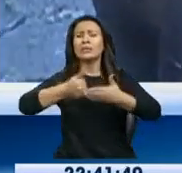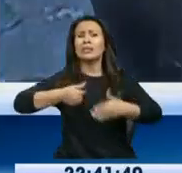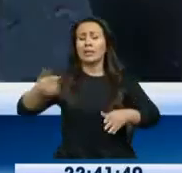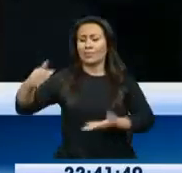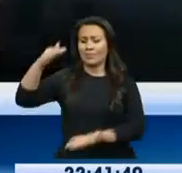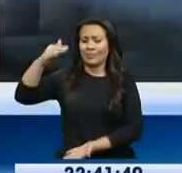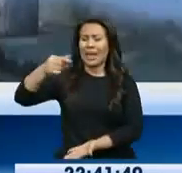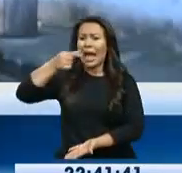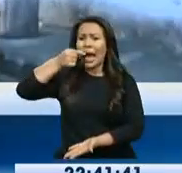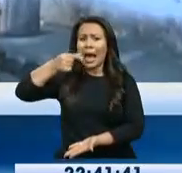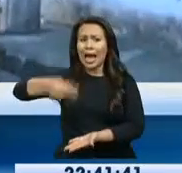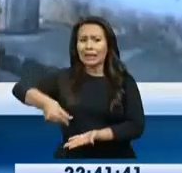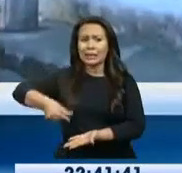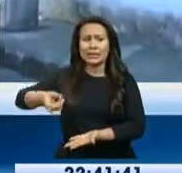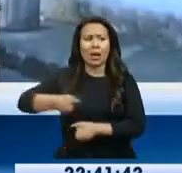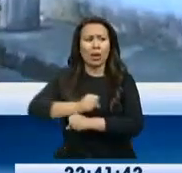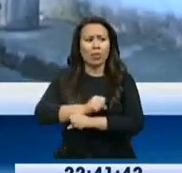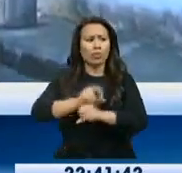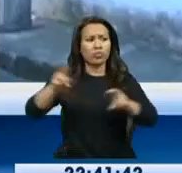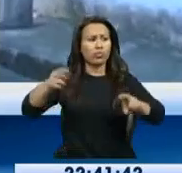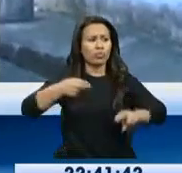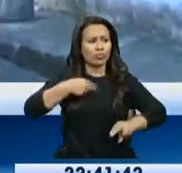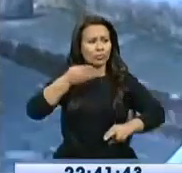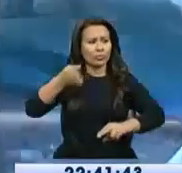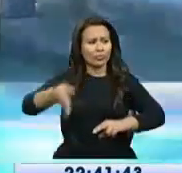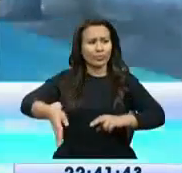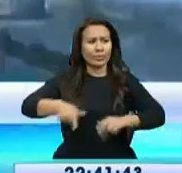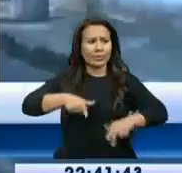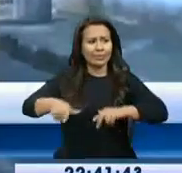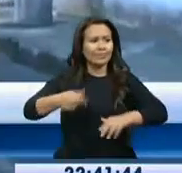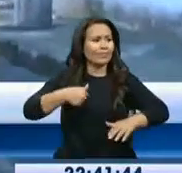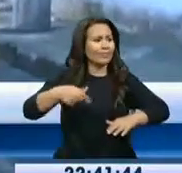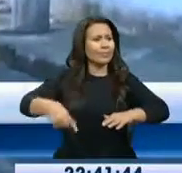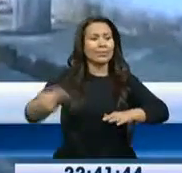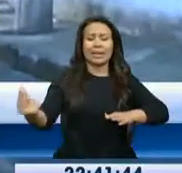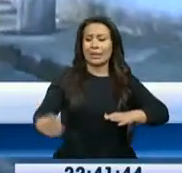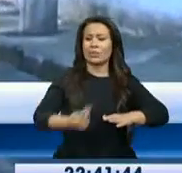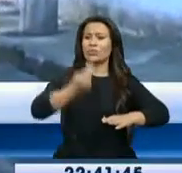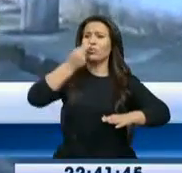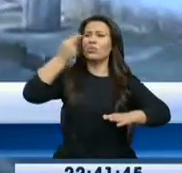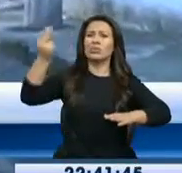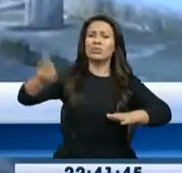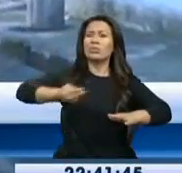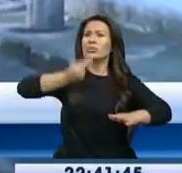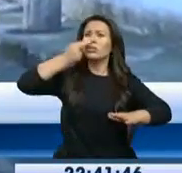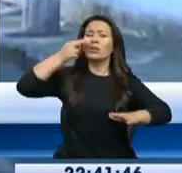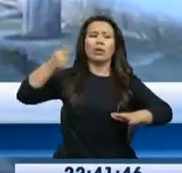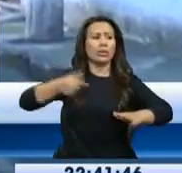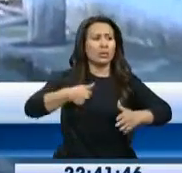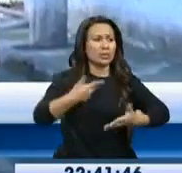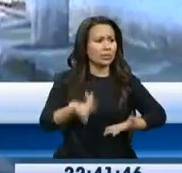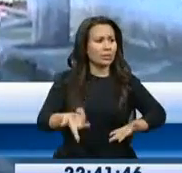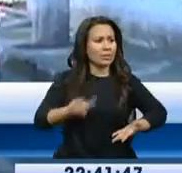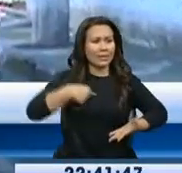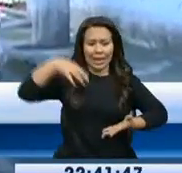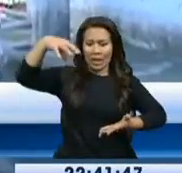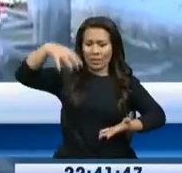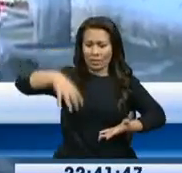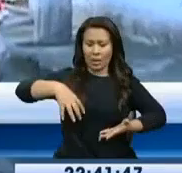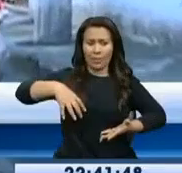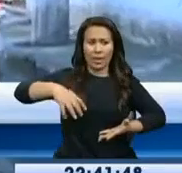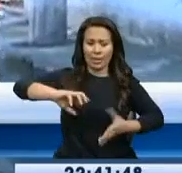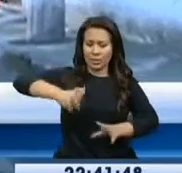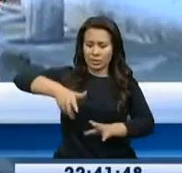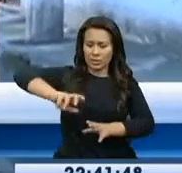tanque de gas. El rato que yo llegué, el cilindro estaba, que botaba el gas para arriba. Entonces yo por taparle, ya se tapó,